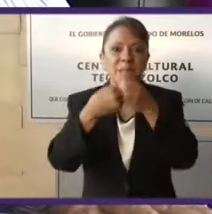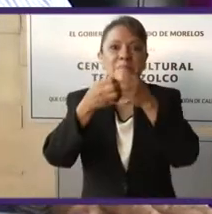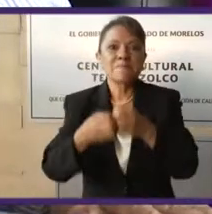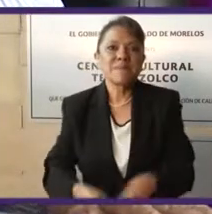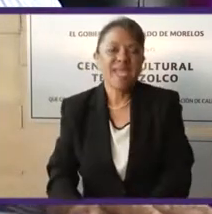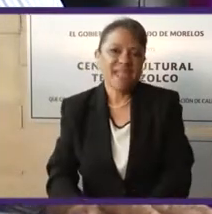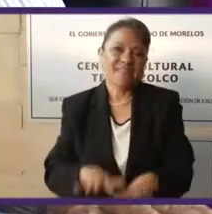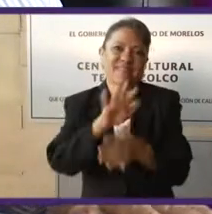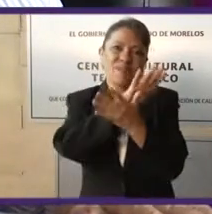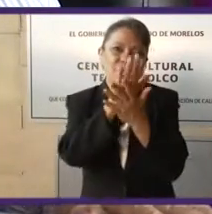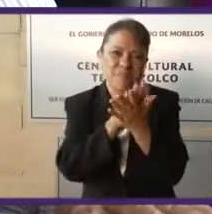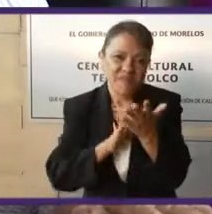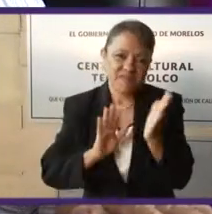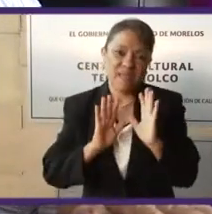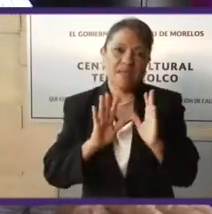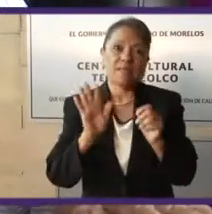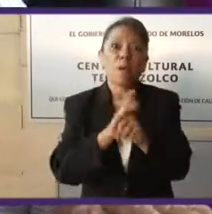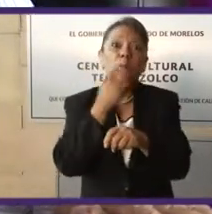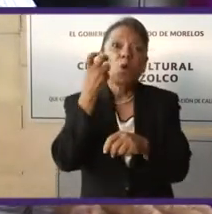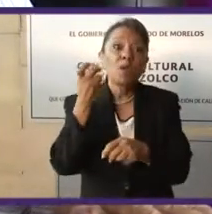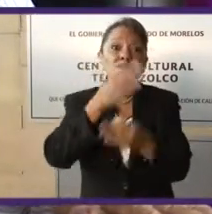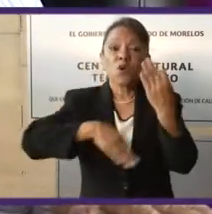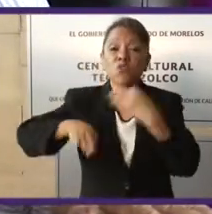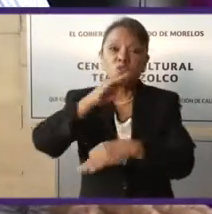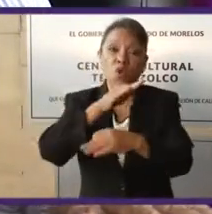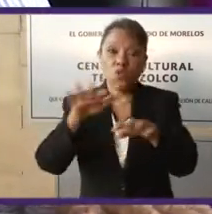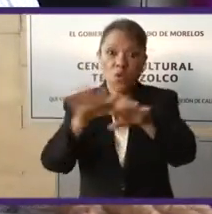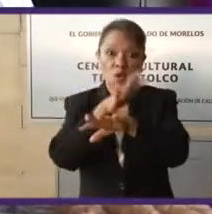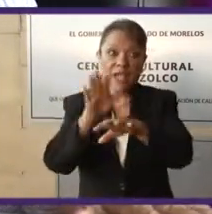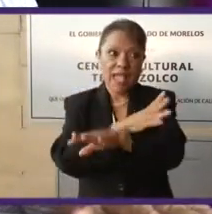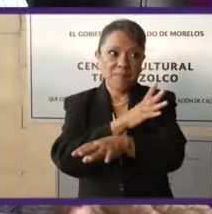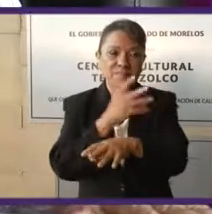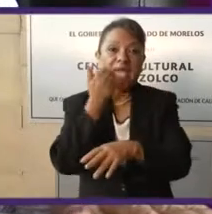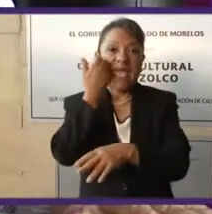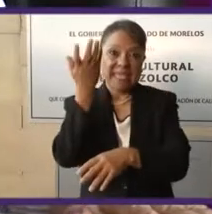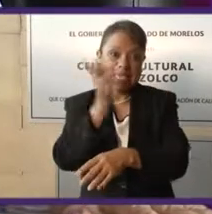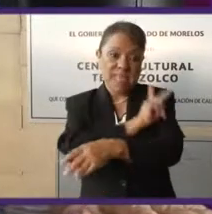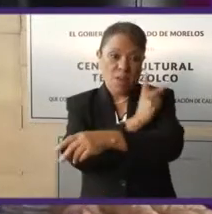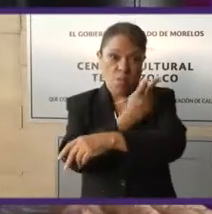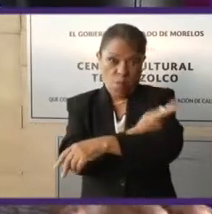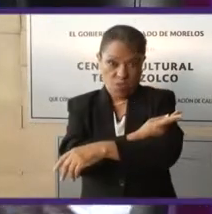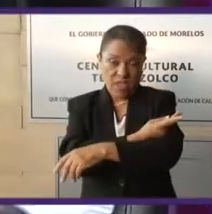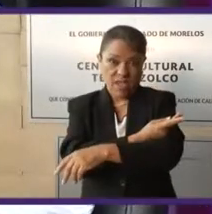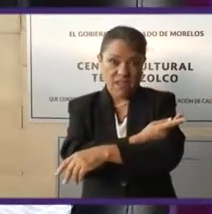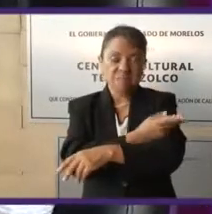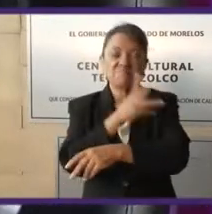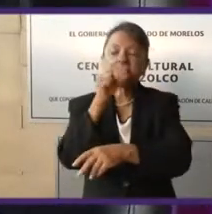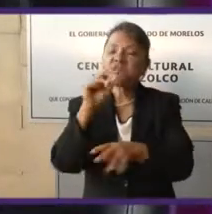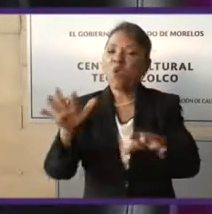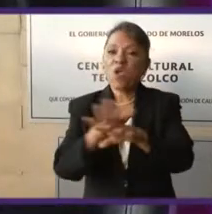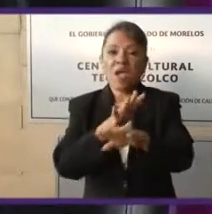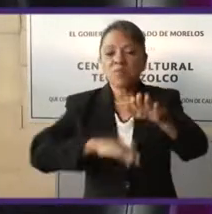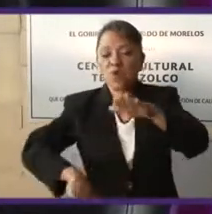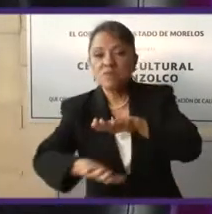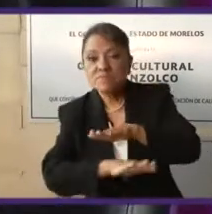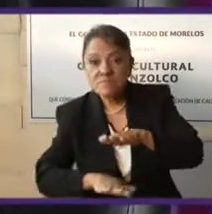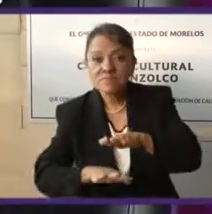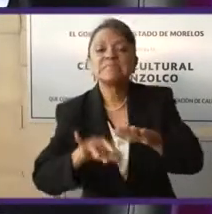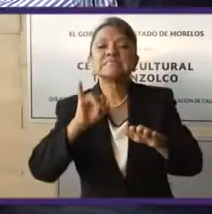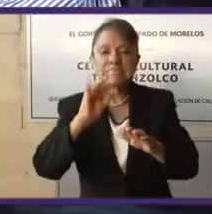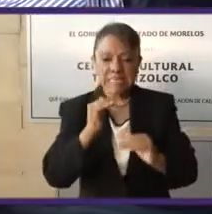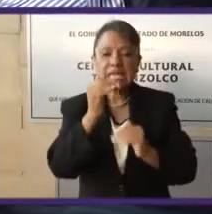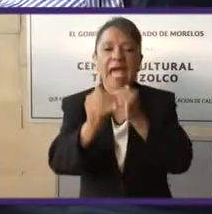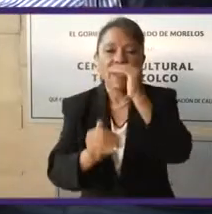poder político en México no se cambió sustancialmente. Se logró avanzar en regular las